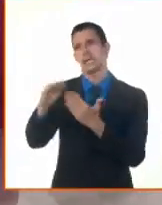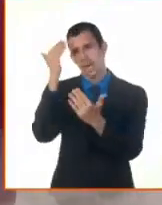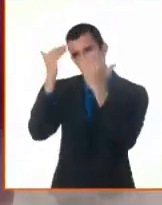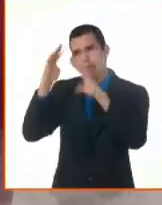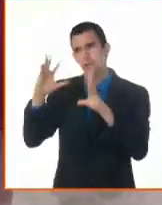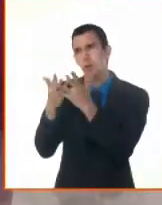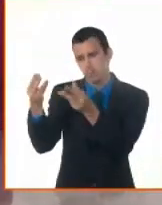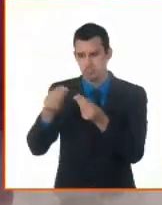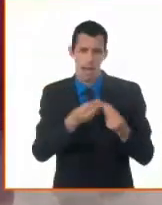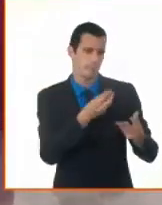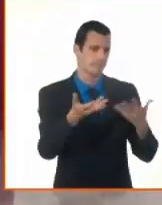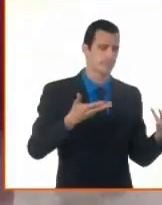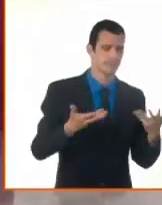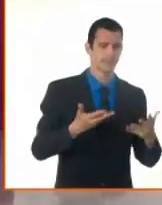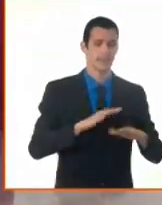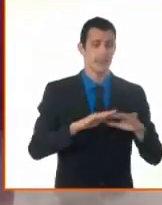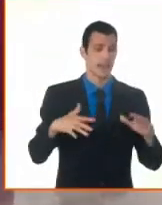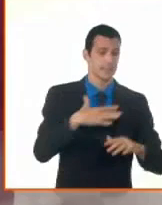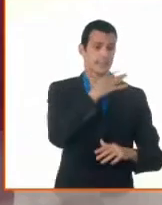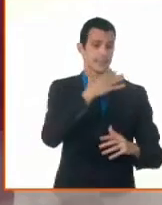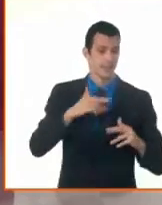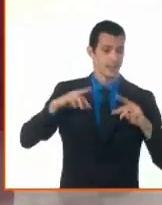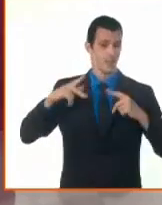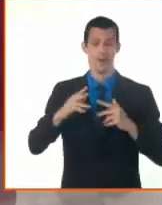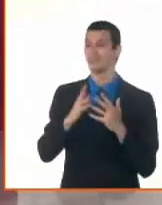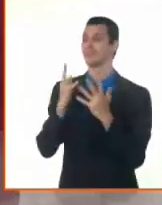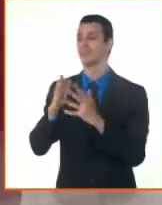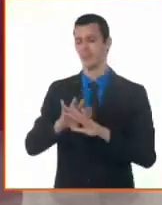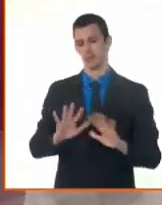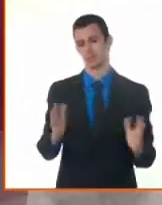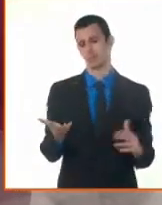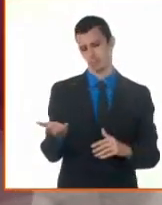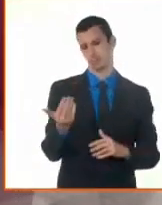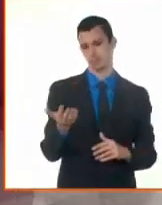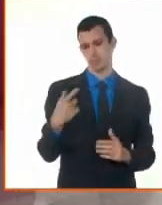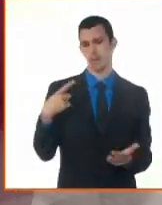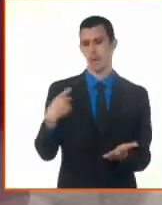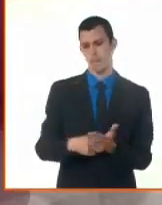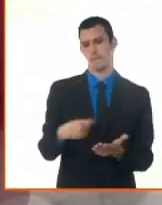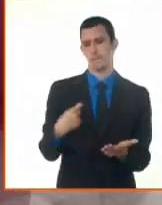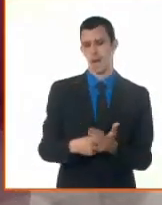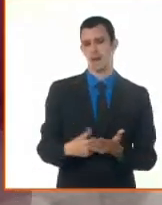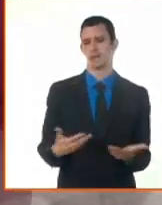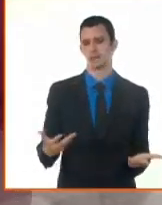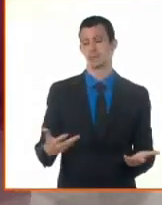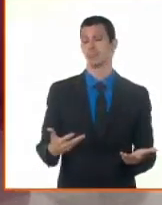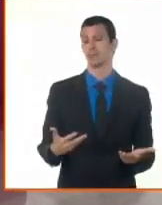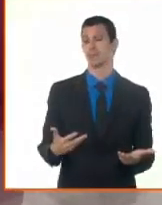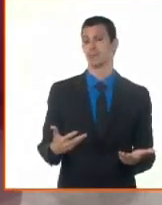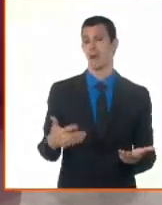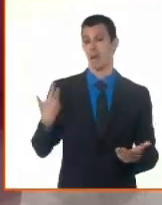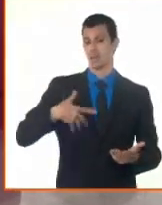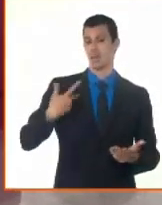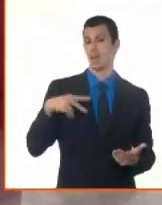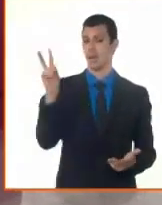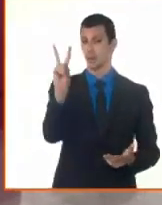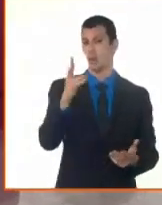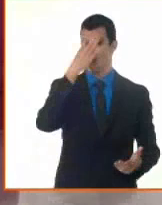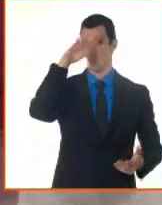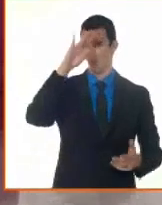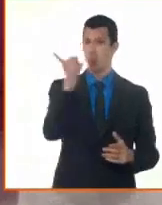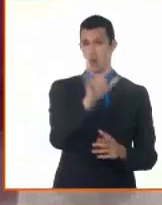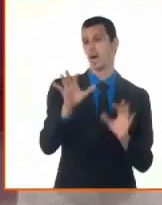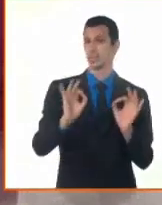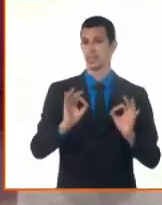no Argentina Cuba Honduras te digo además elementos esenciales necesidad de articular